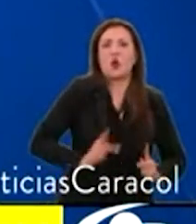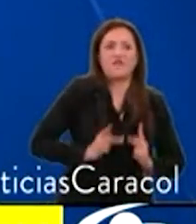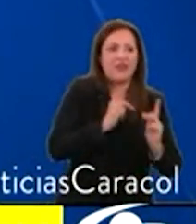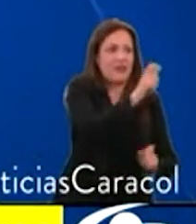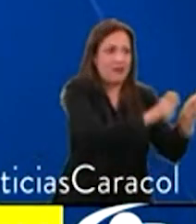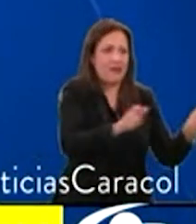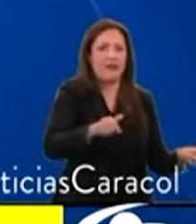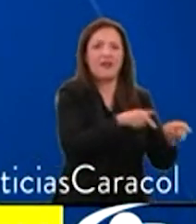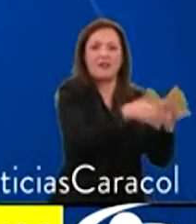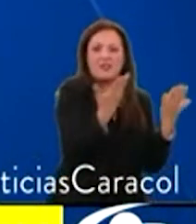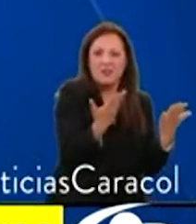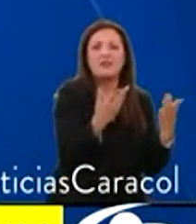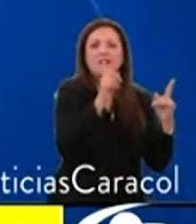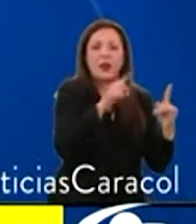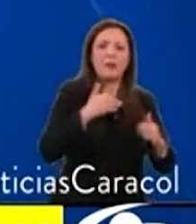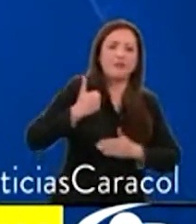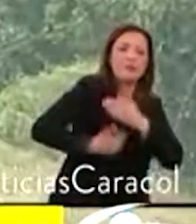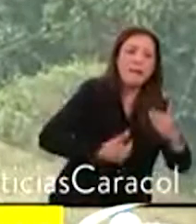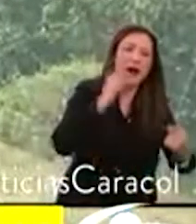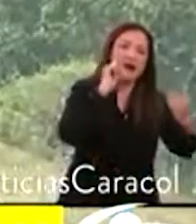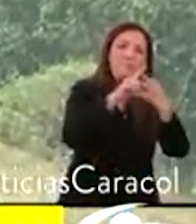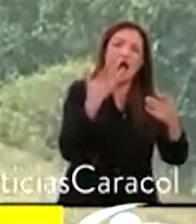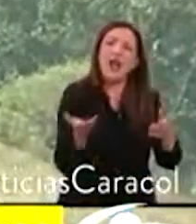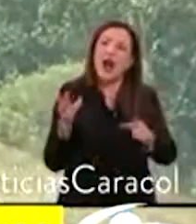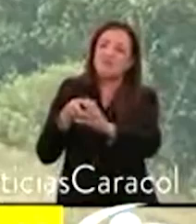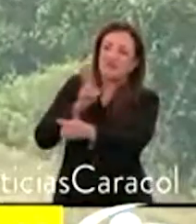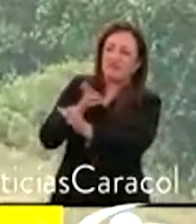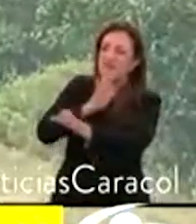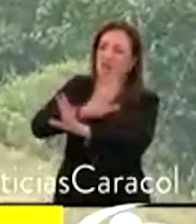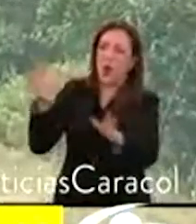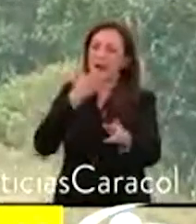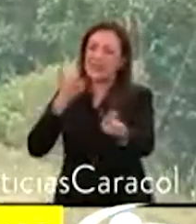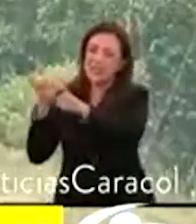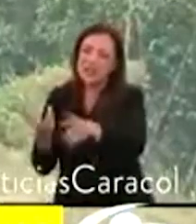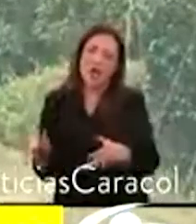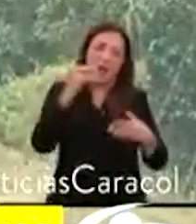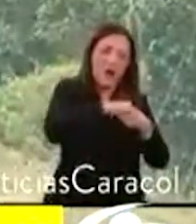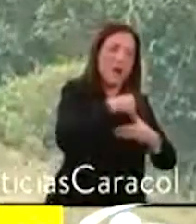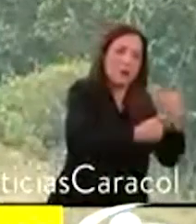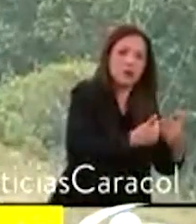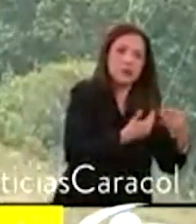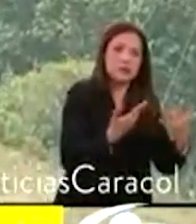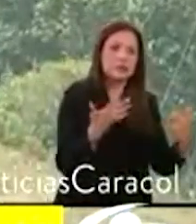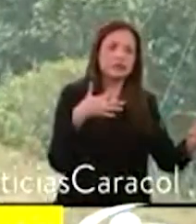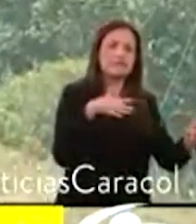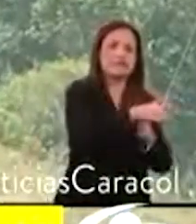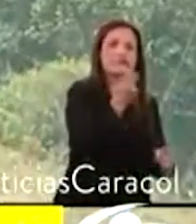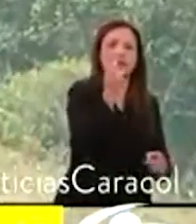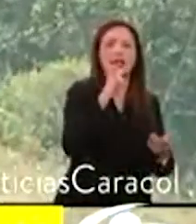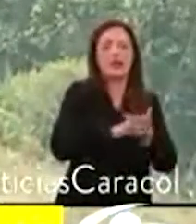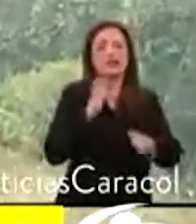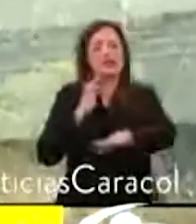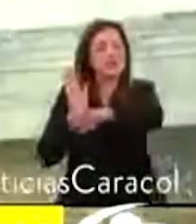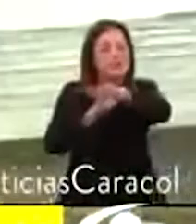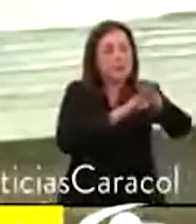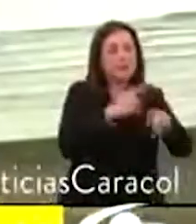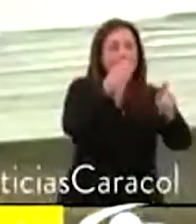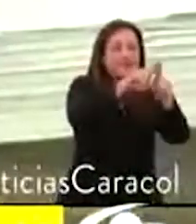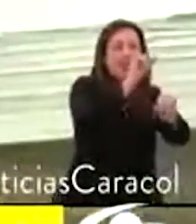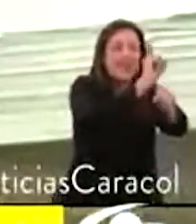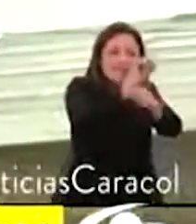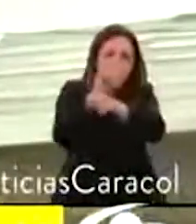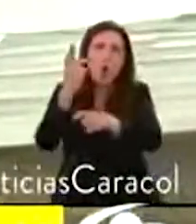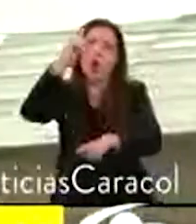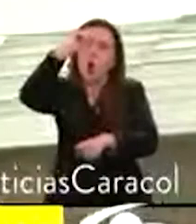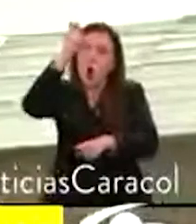integridad del proceso de reincorporación. Hacemos el llamado a las diferentes instituciones del gobierno nacional a